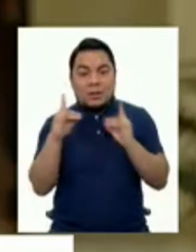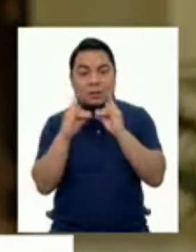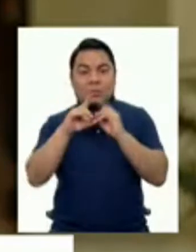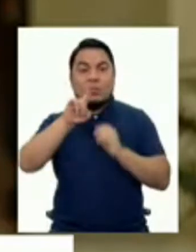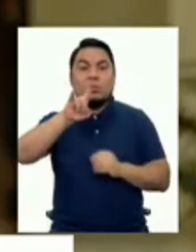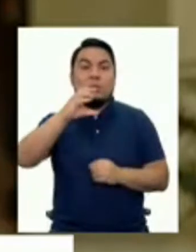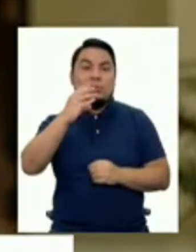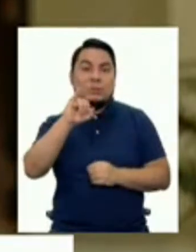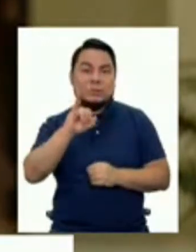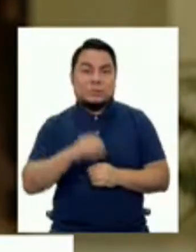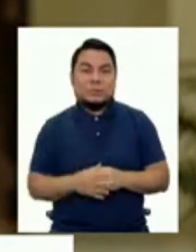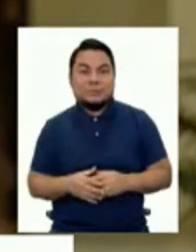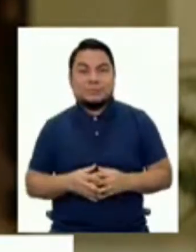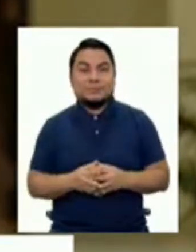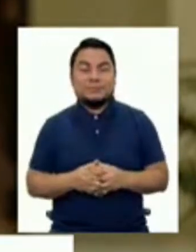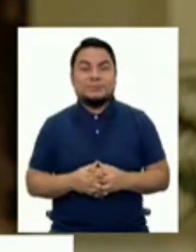UCI.